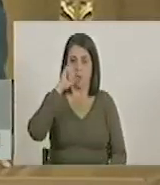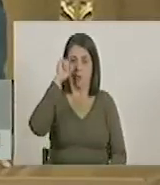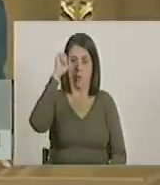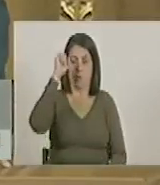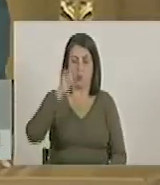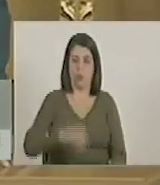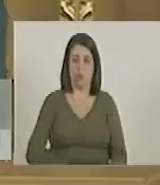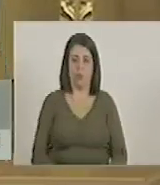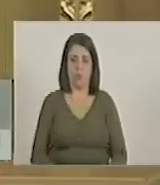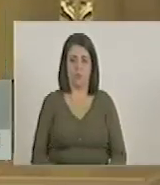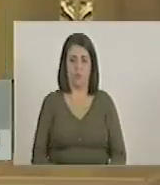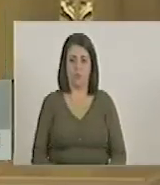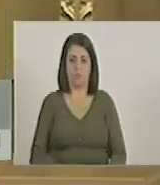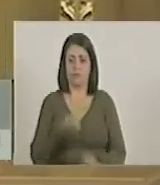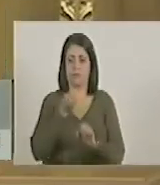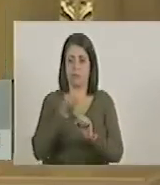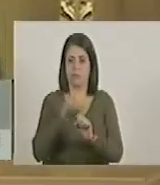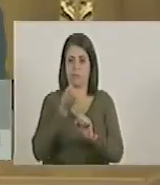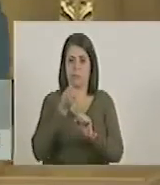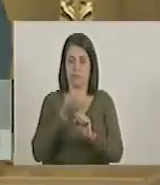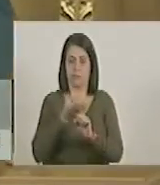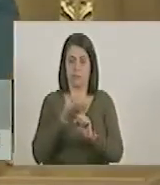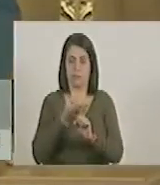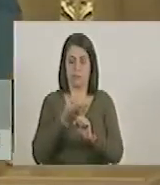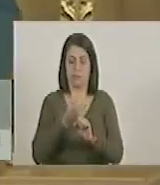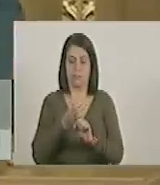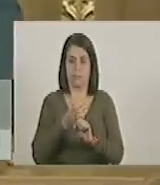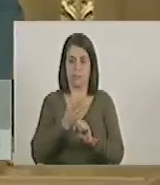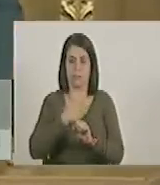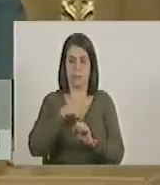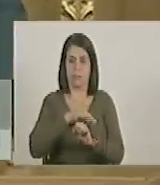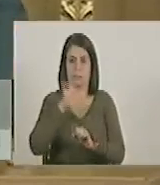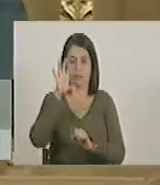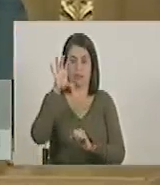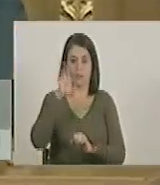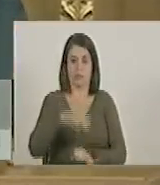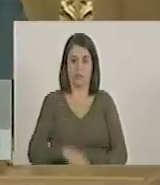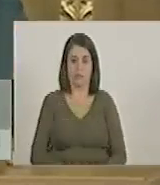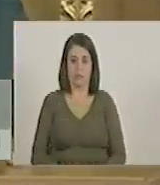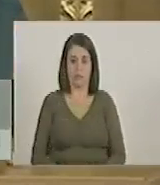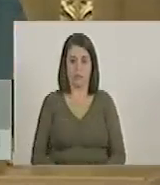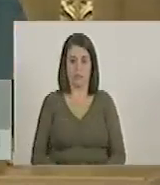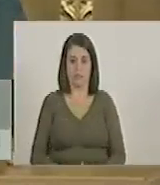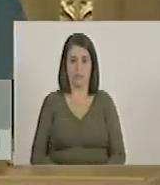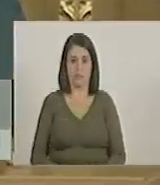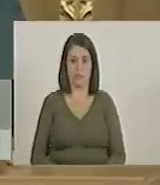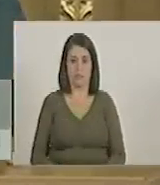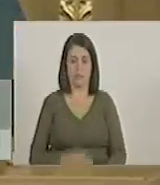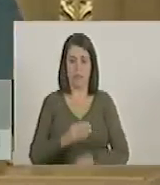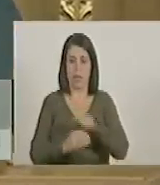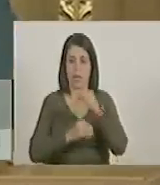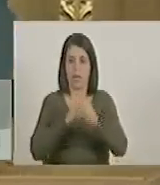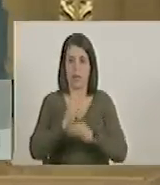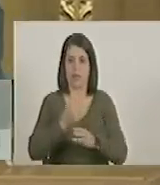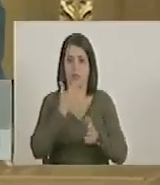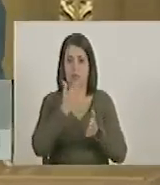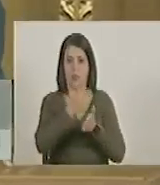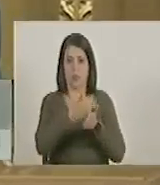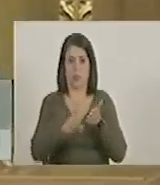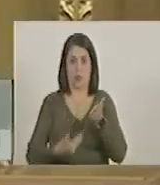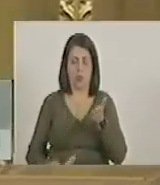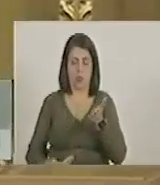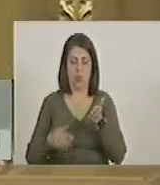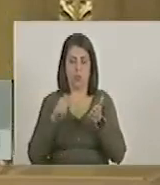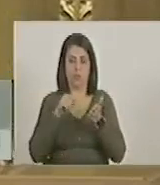Maduro, en alocución a nuestro país, ha hecho la propuesta